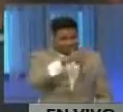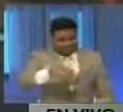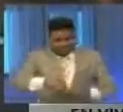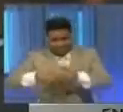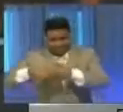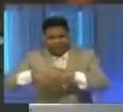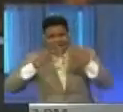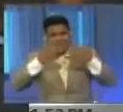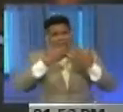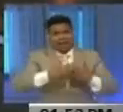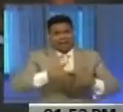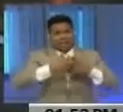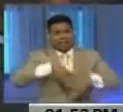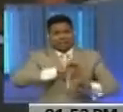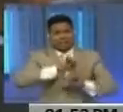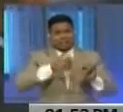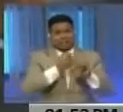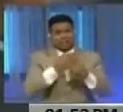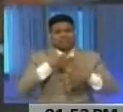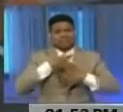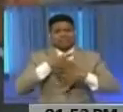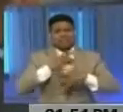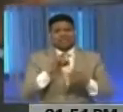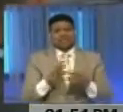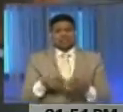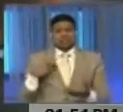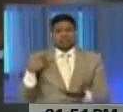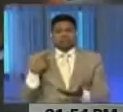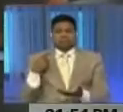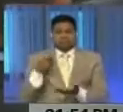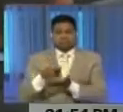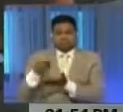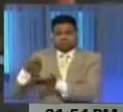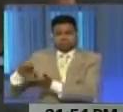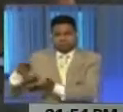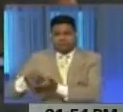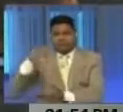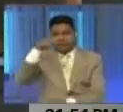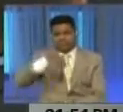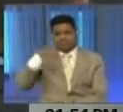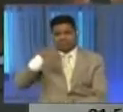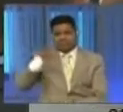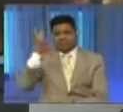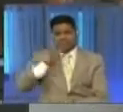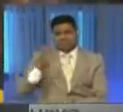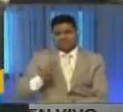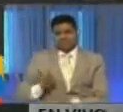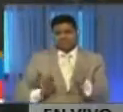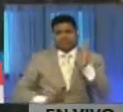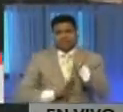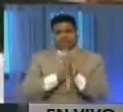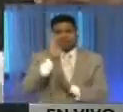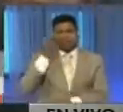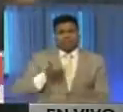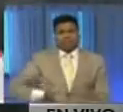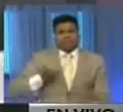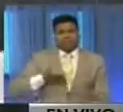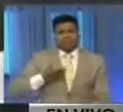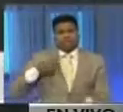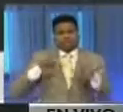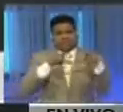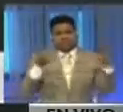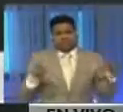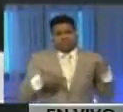empresas internacionales interesadas en invertir en nuestro país para el desarrollo de esta importante zona del